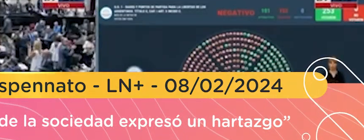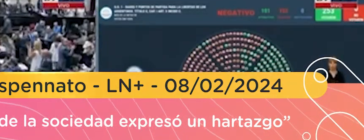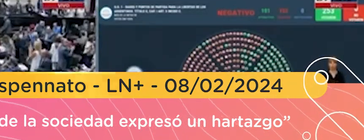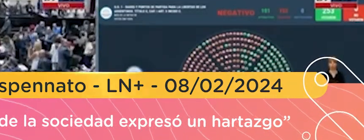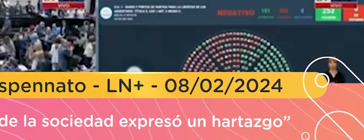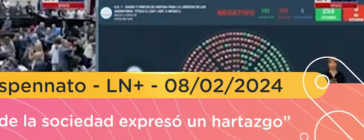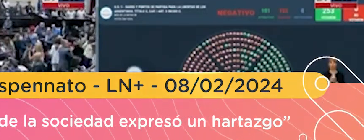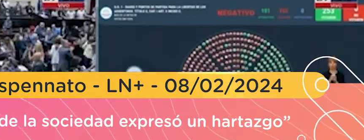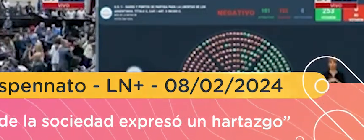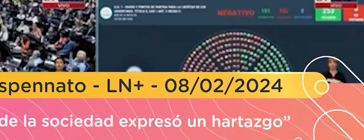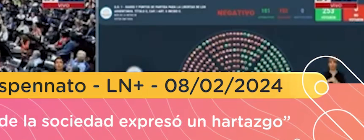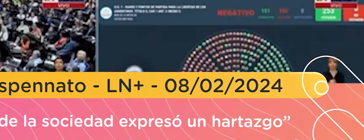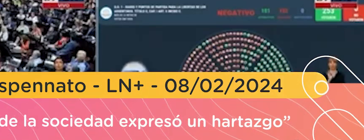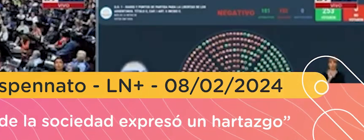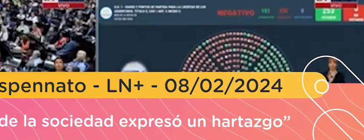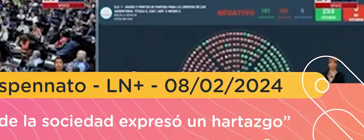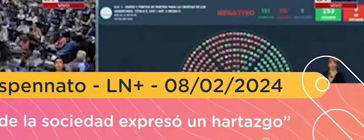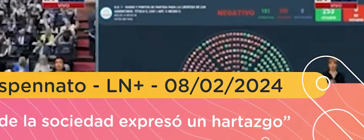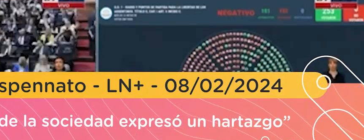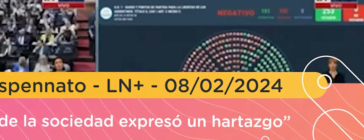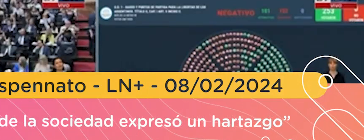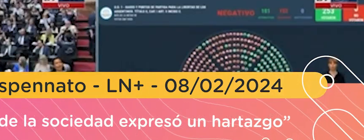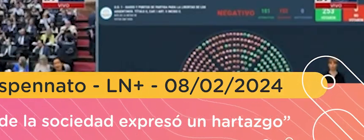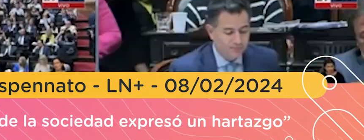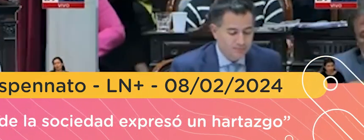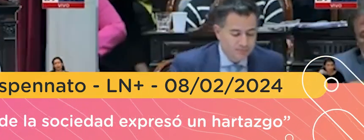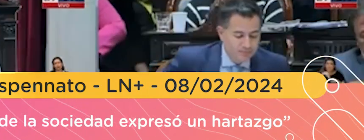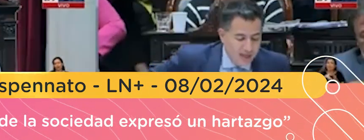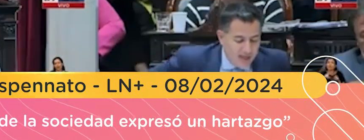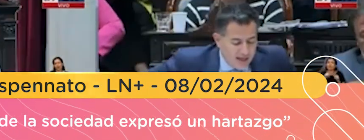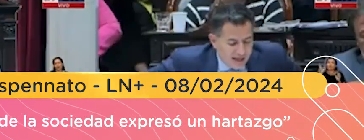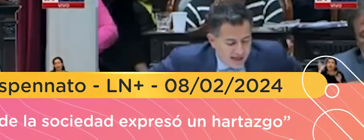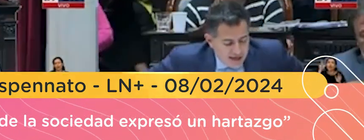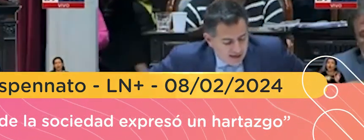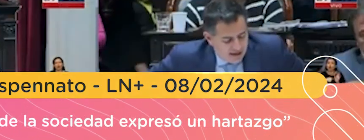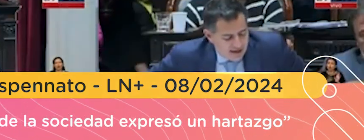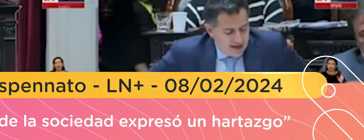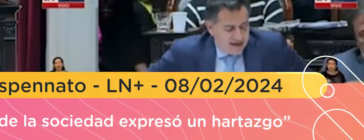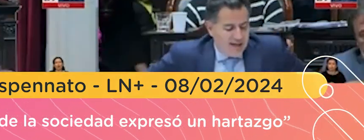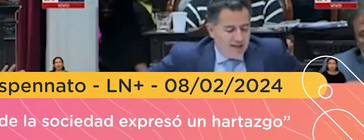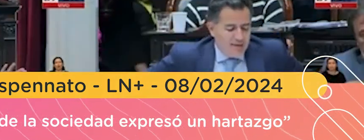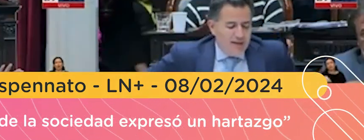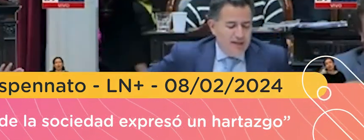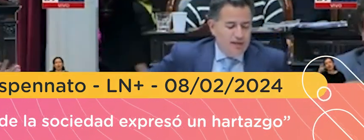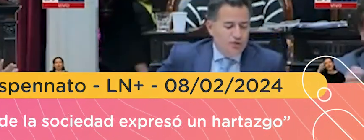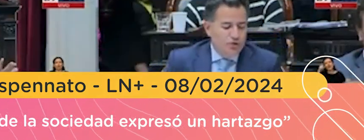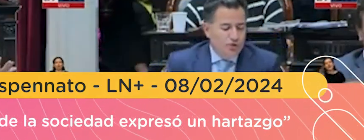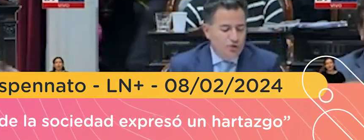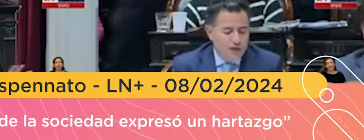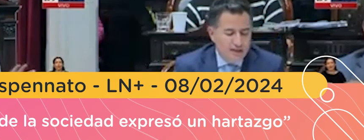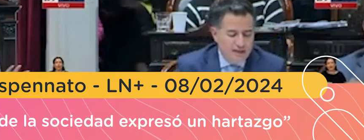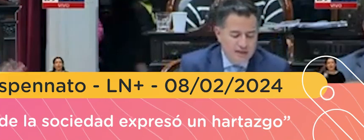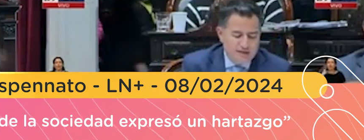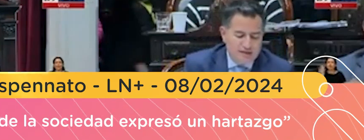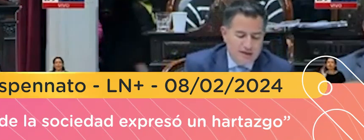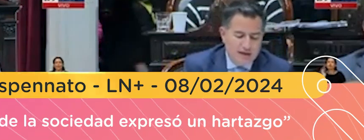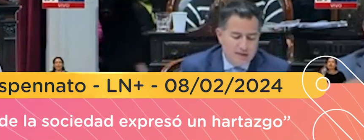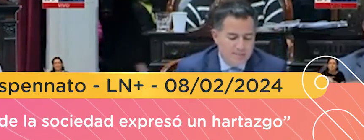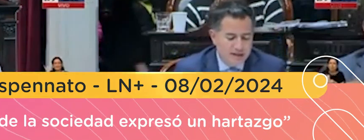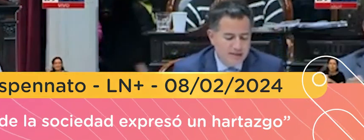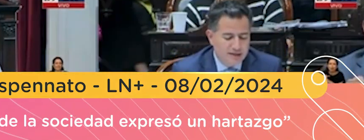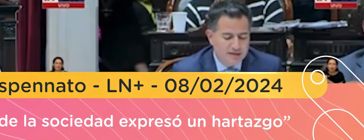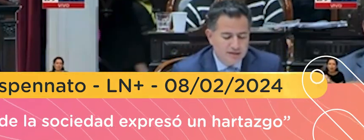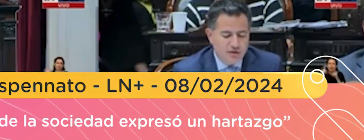esta ley prohibía absolutamente todas estas cosas. Cada vez que, digamos, por ejemplo, tengas una